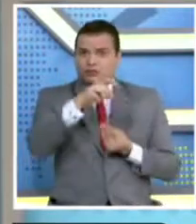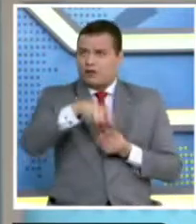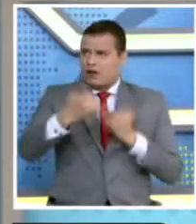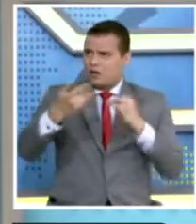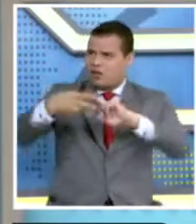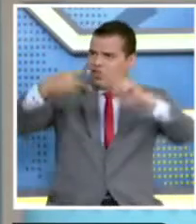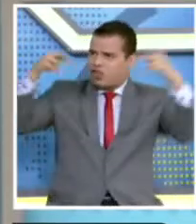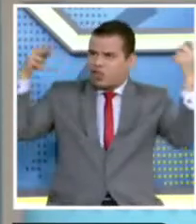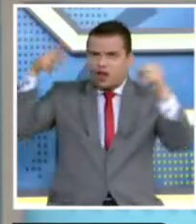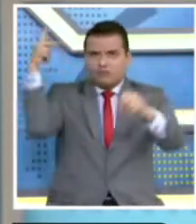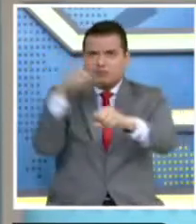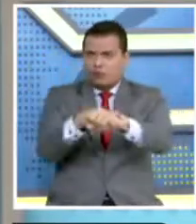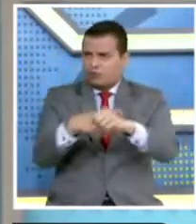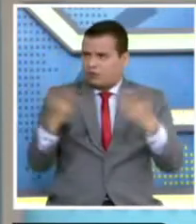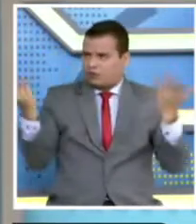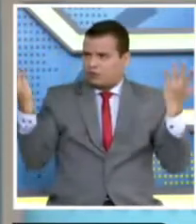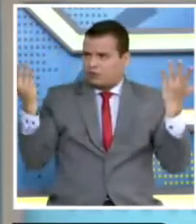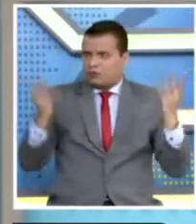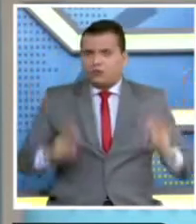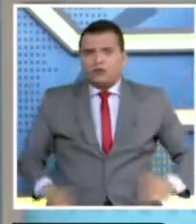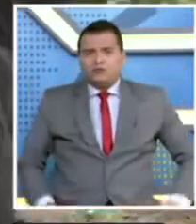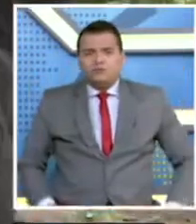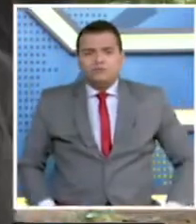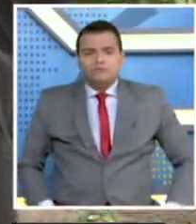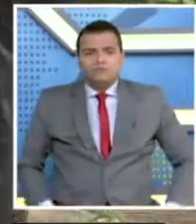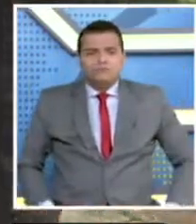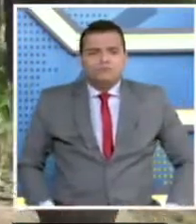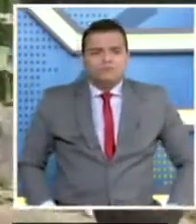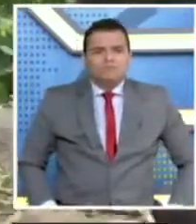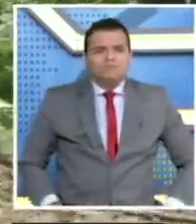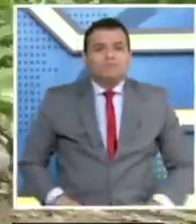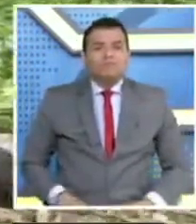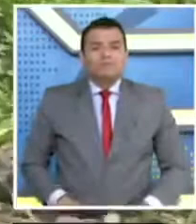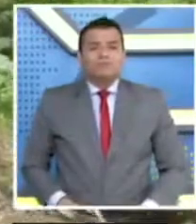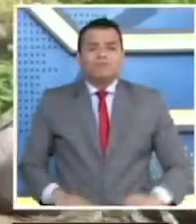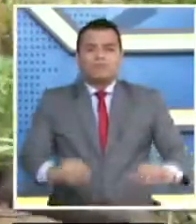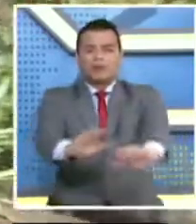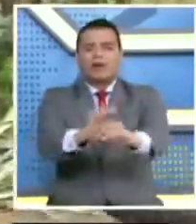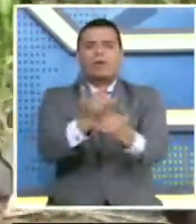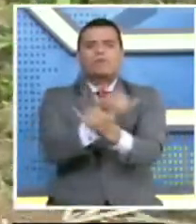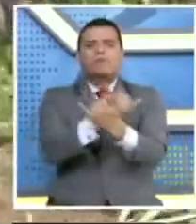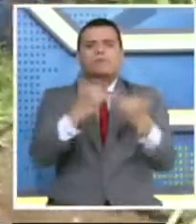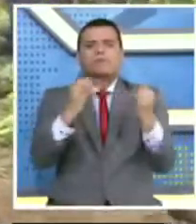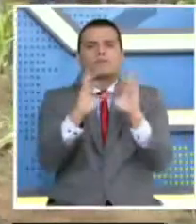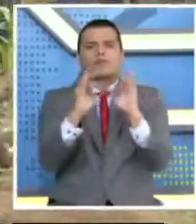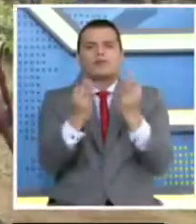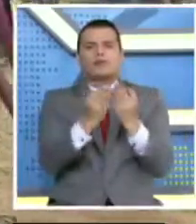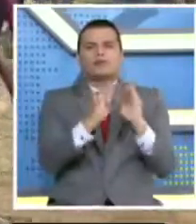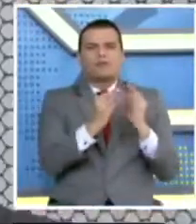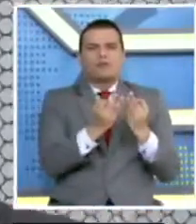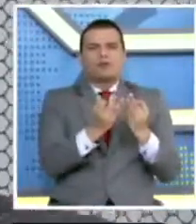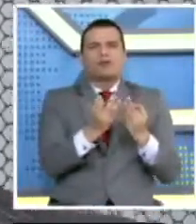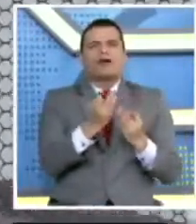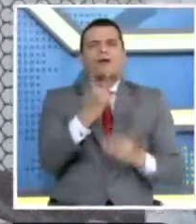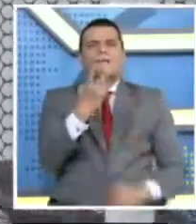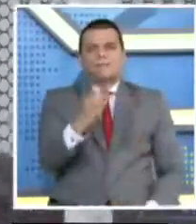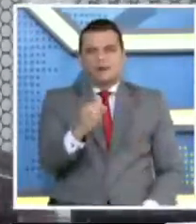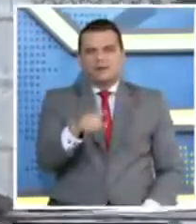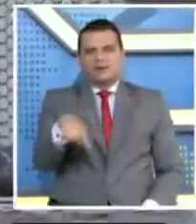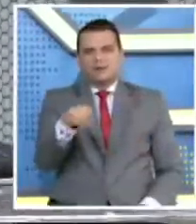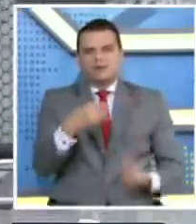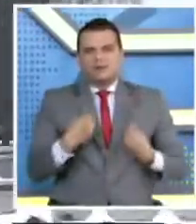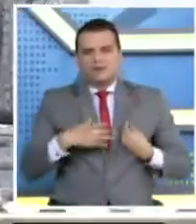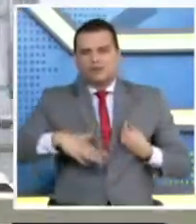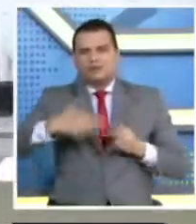era proteger a la población más vulnerable. Son alrededor de 20 familias las que están asentadas en el sector de La Viga, sur de